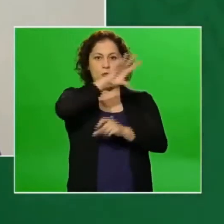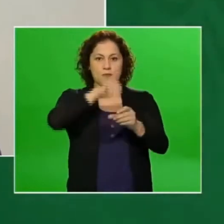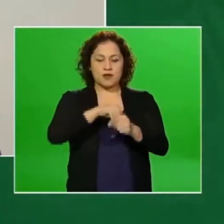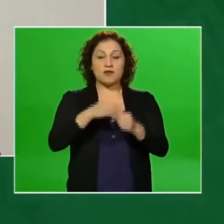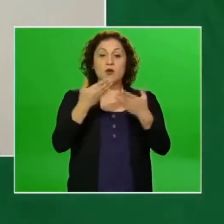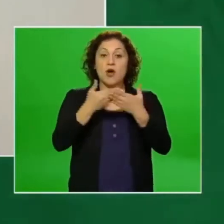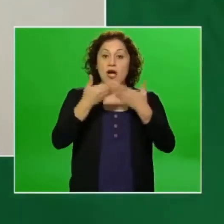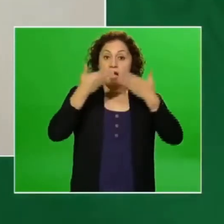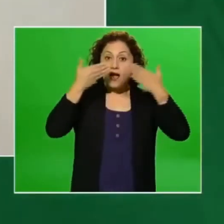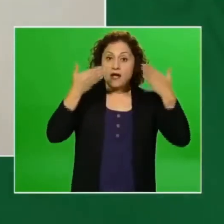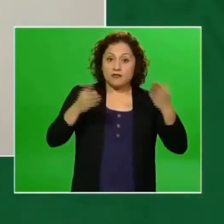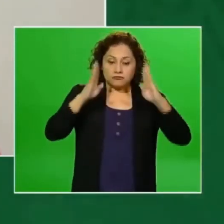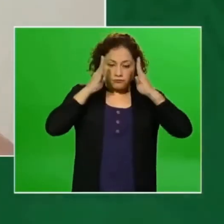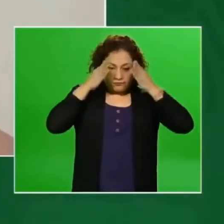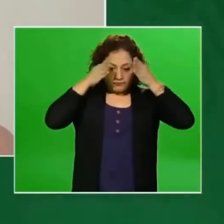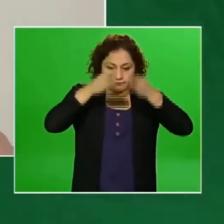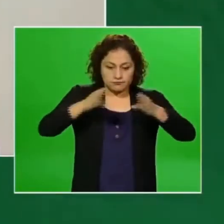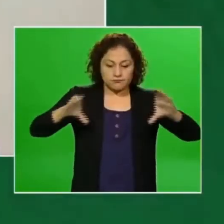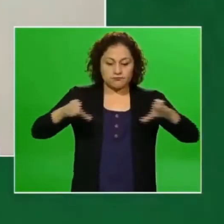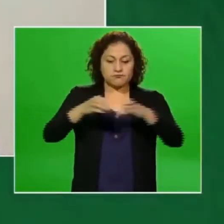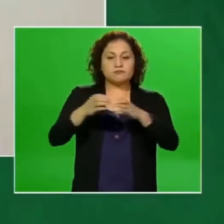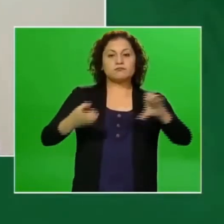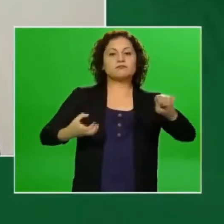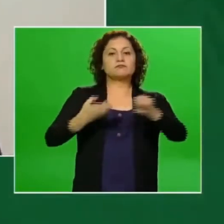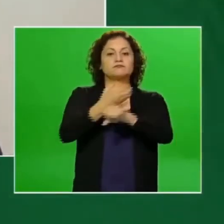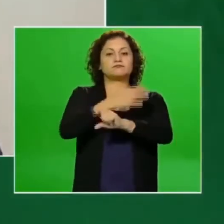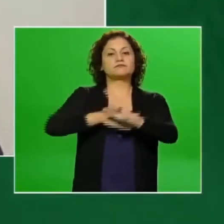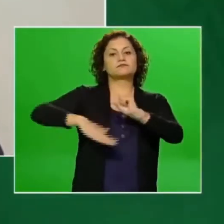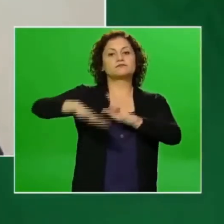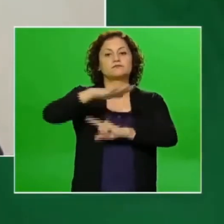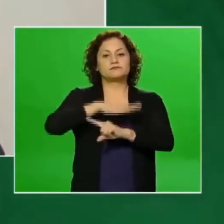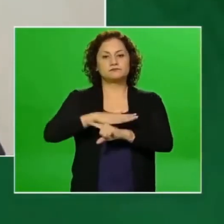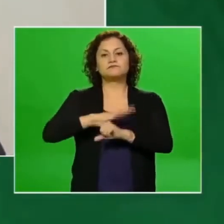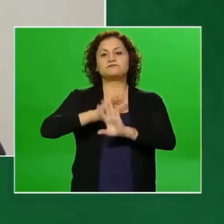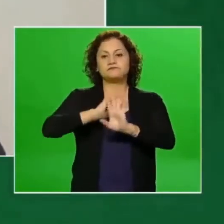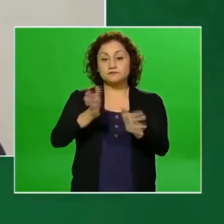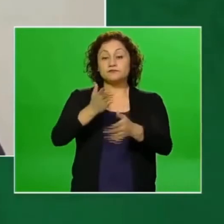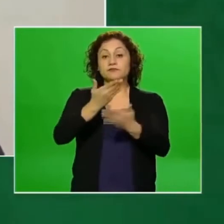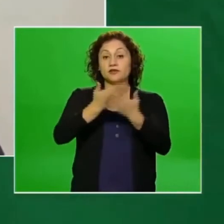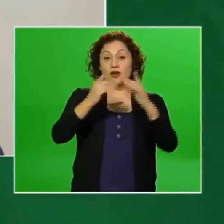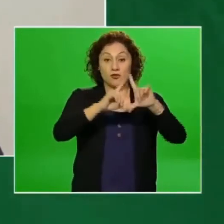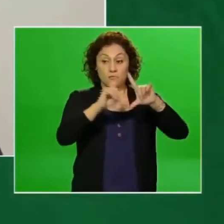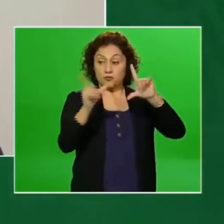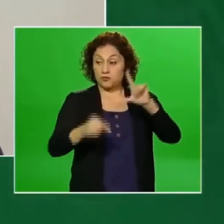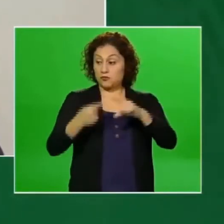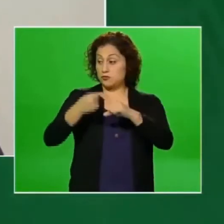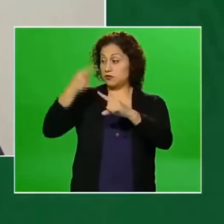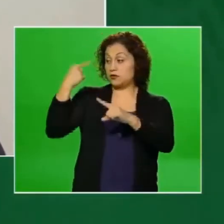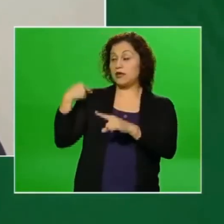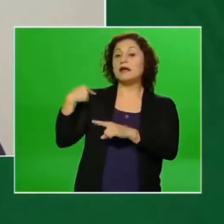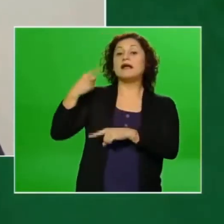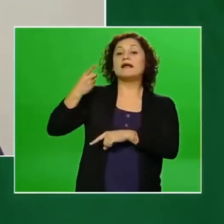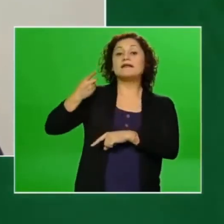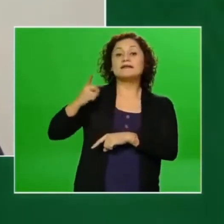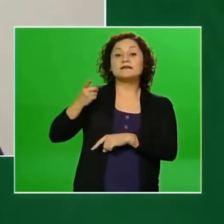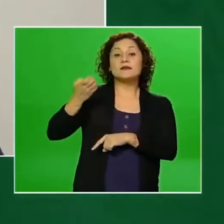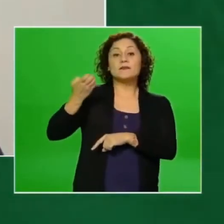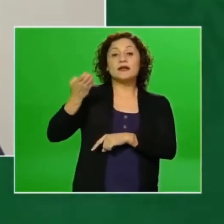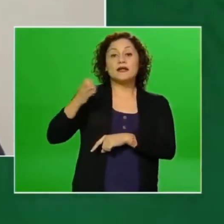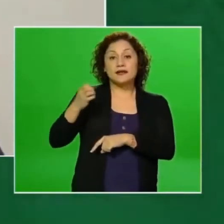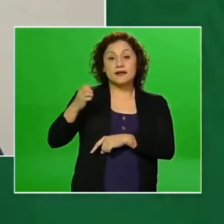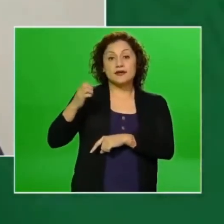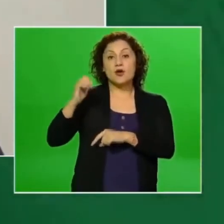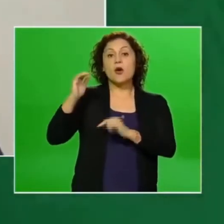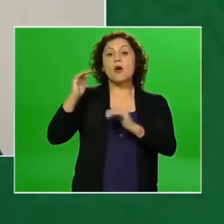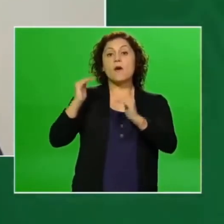bajada de esta segunda ola, este segundo pico que tuvimos entre los meses de diciembre y enero, son herramientas